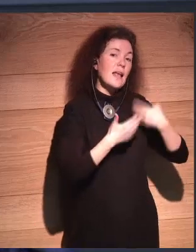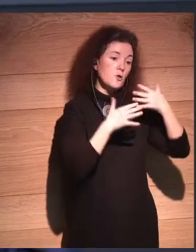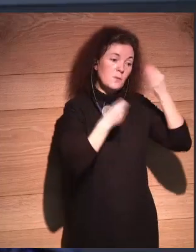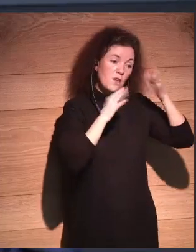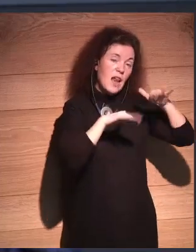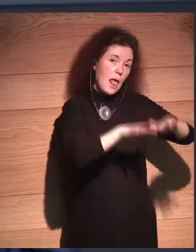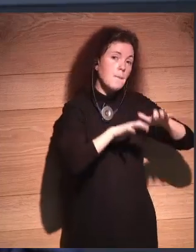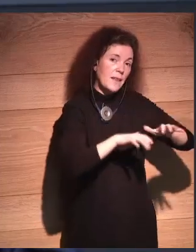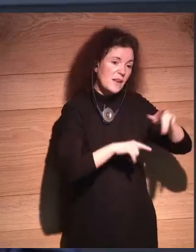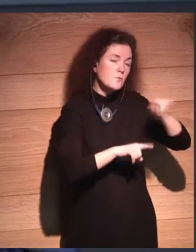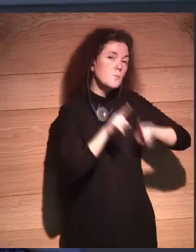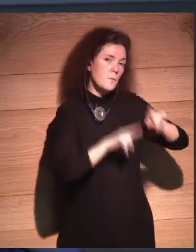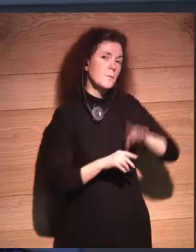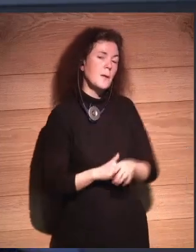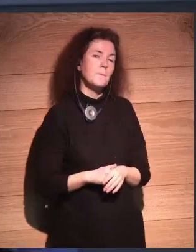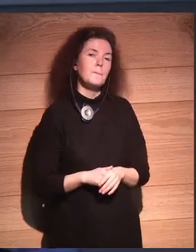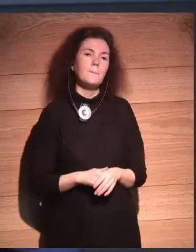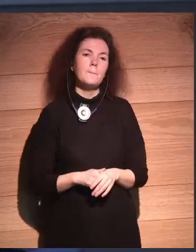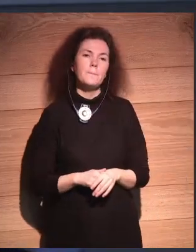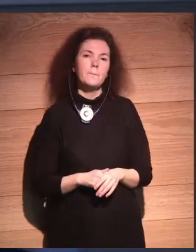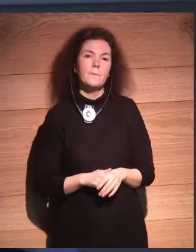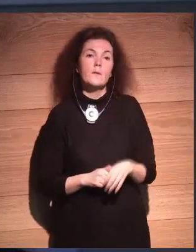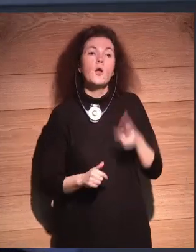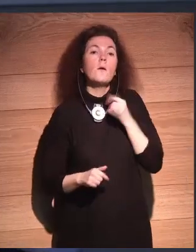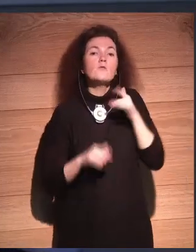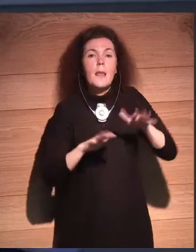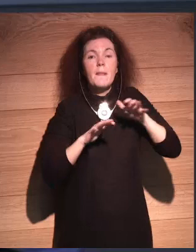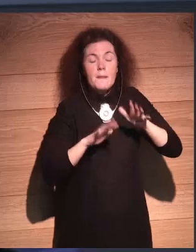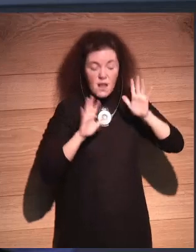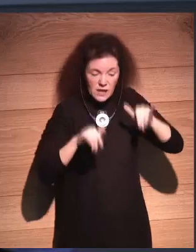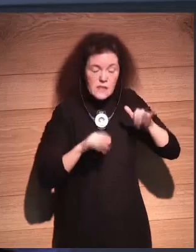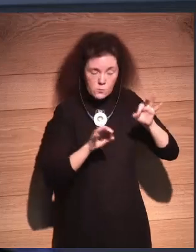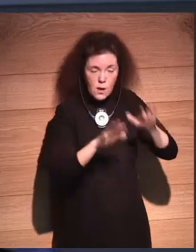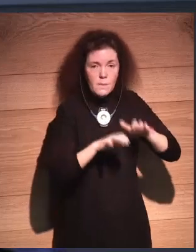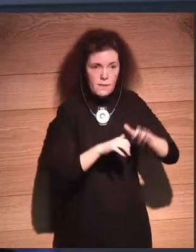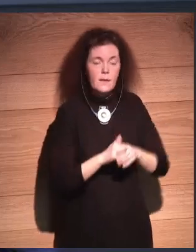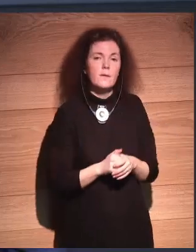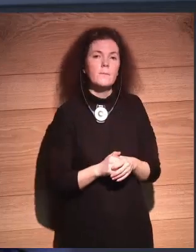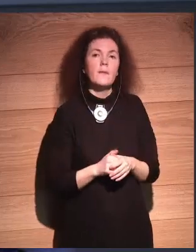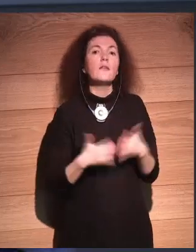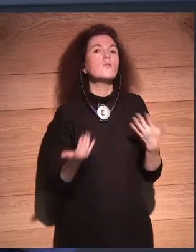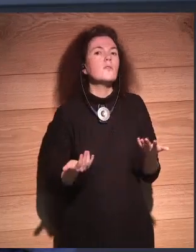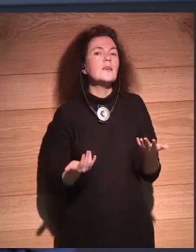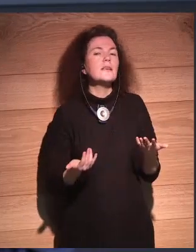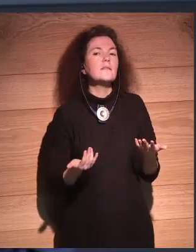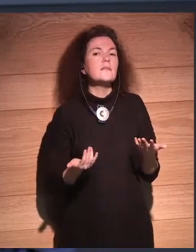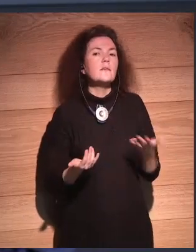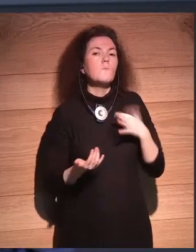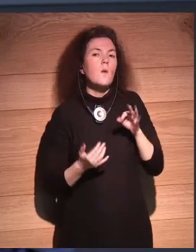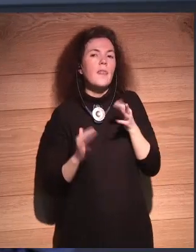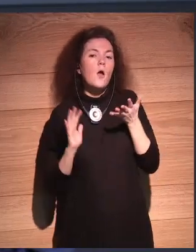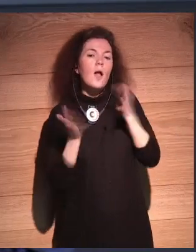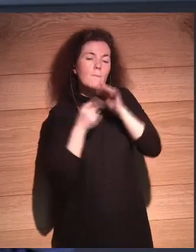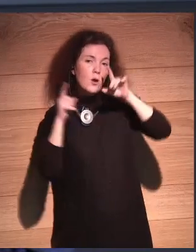aprender. Eso es el problema. No me gustaría que lo aprendieran, pero creo que es lo que va a pasar. Entonces, sí, se puede hacer un cambio